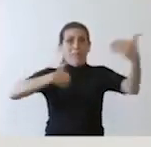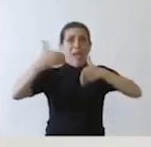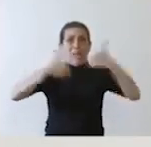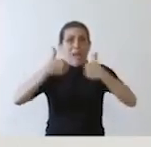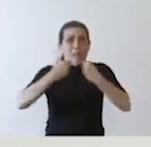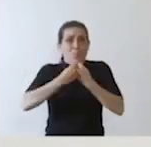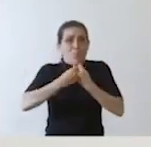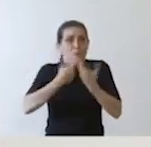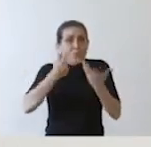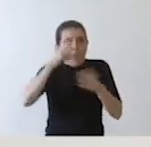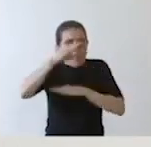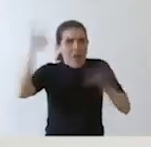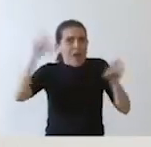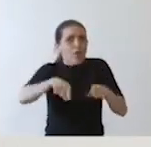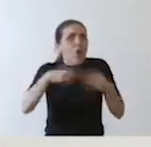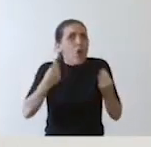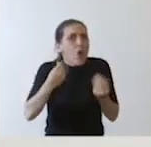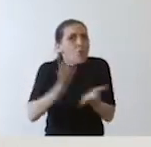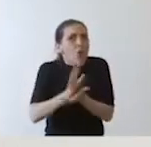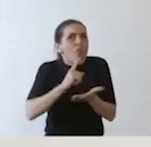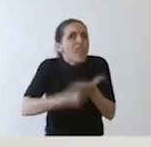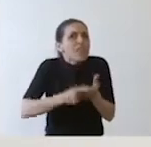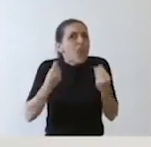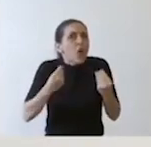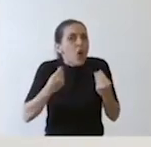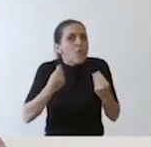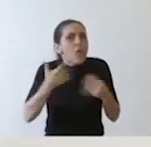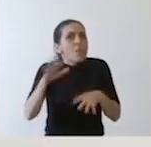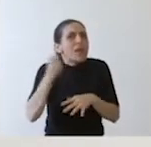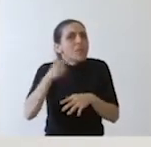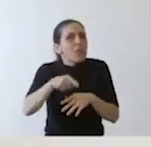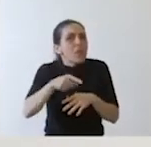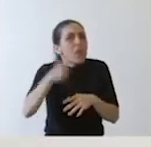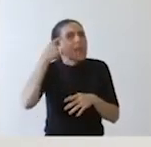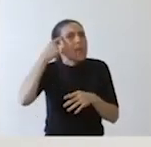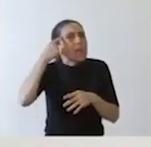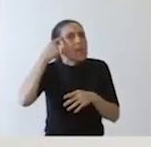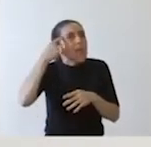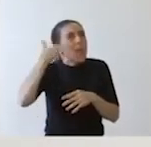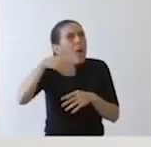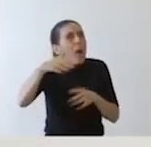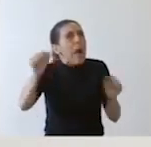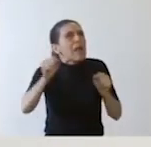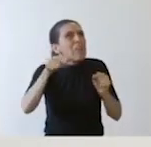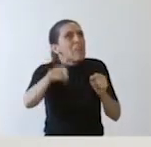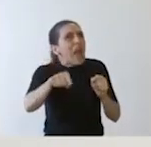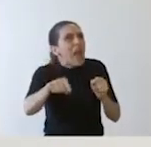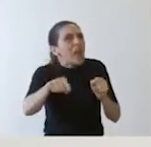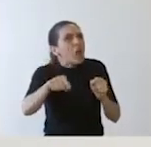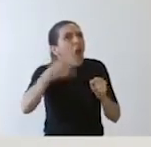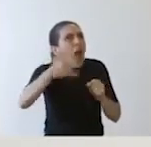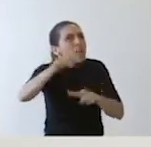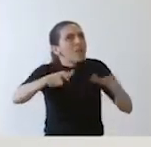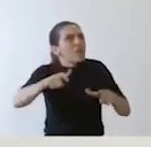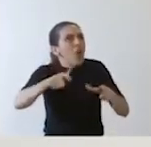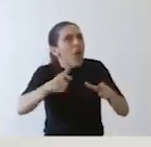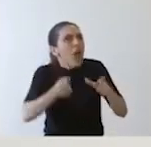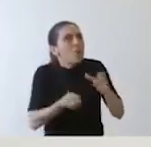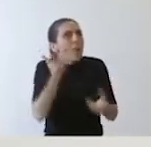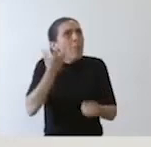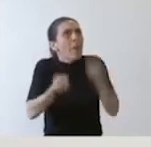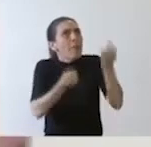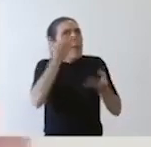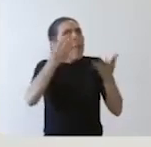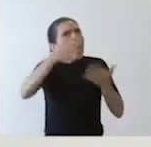está implementando? ¿Se va a establecer? Le pregunto fundamentalmente pensando en el invierno sobre cuadros febriles que aparentemente no